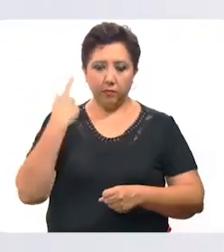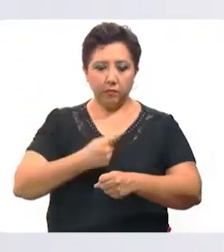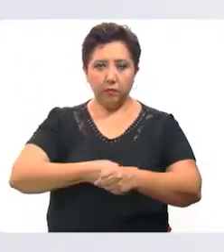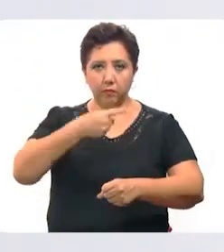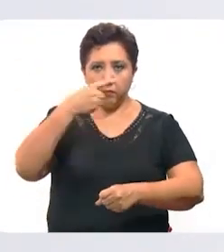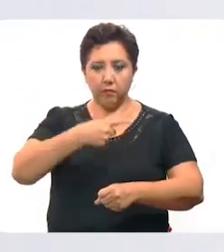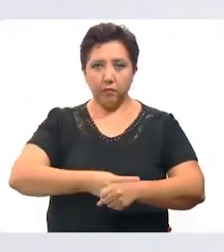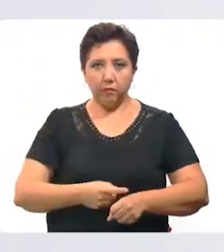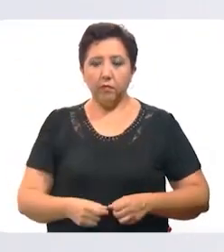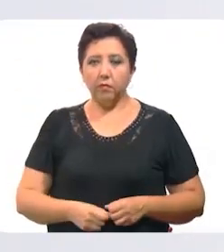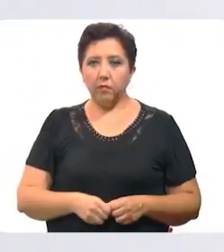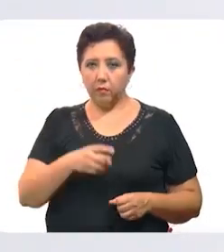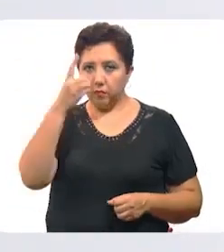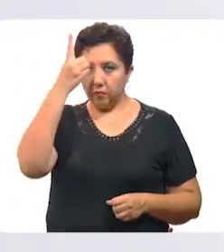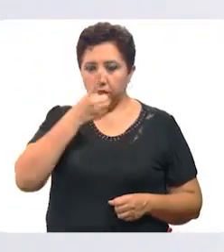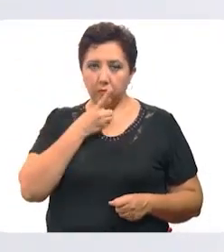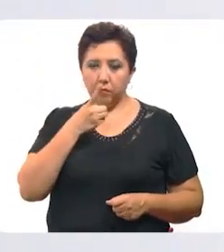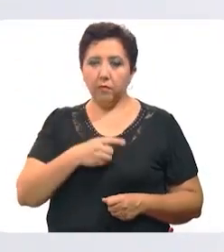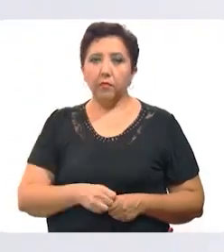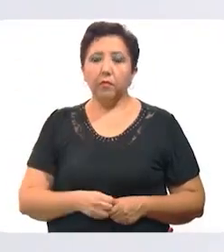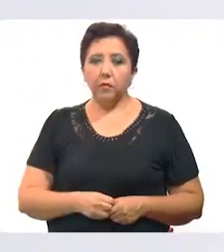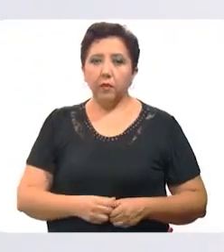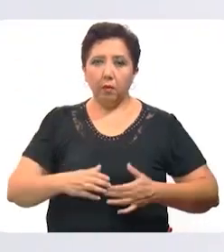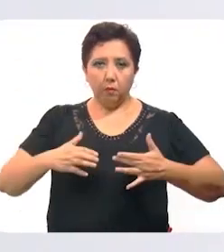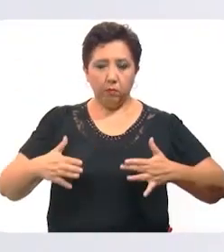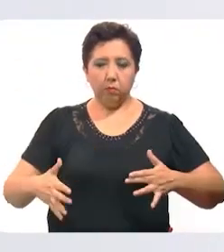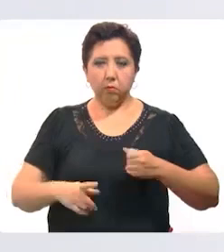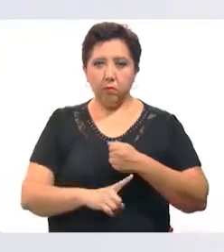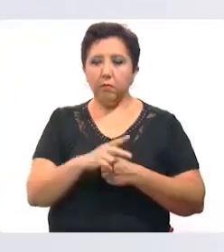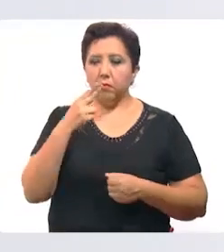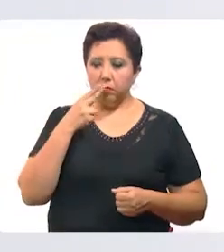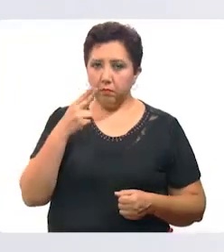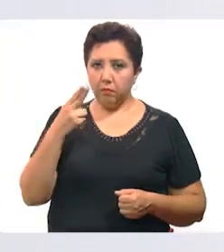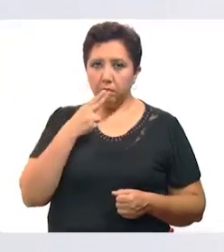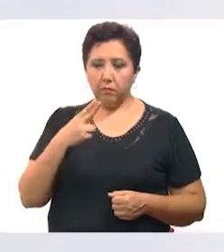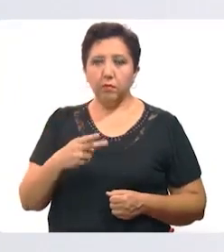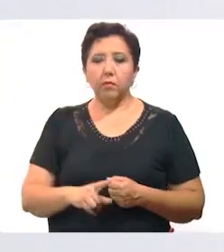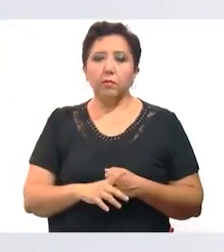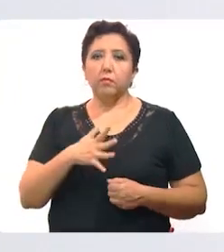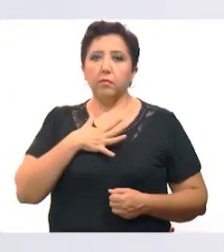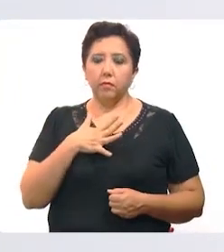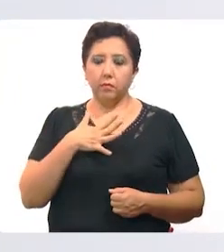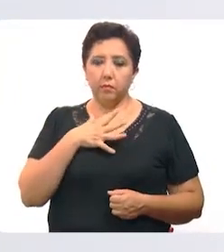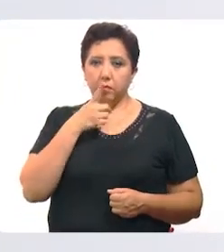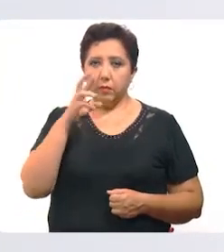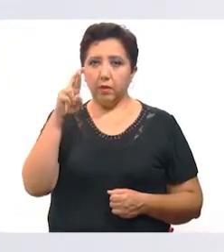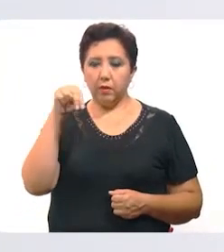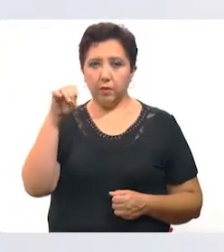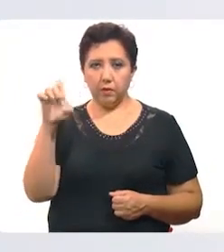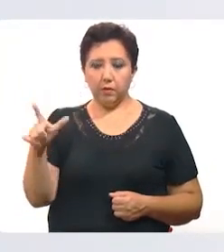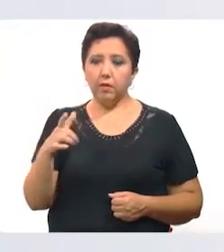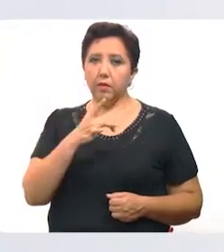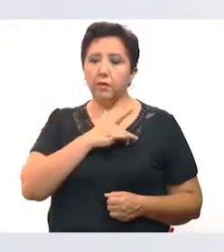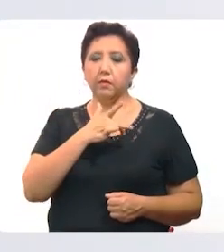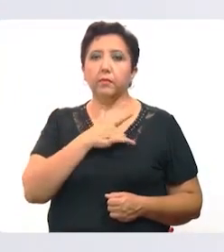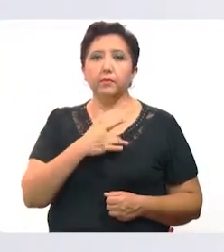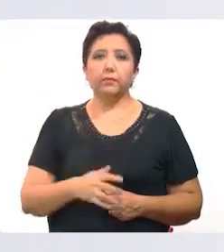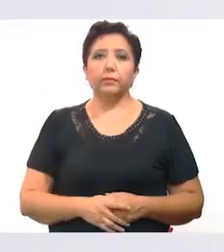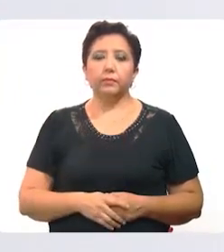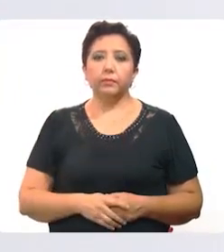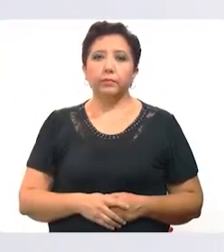fueron hipertensión arterial sistémica, diabetes mellitus, obesidad, tabaquismo, EPOC, insuficiencia renal crónica y